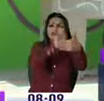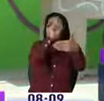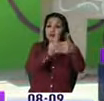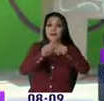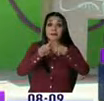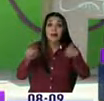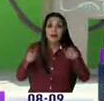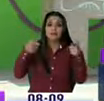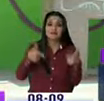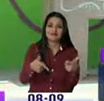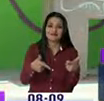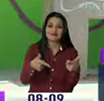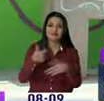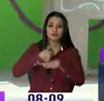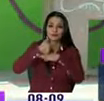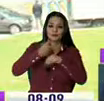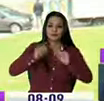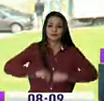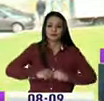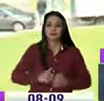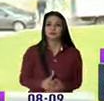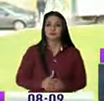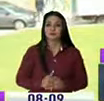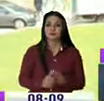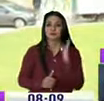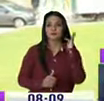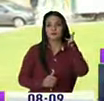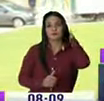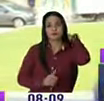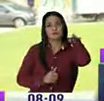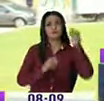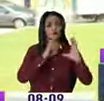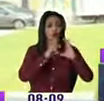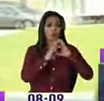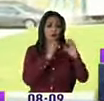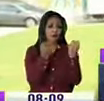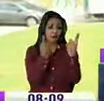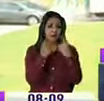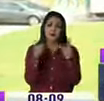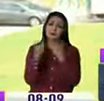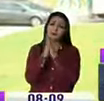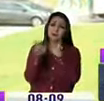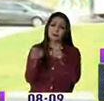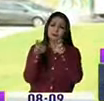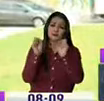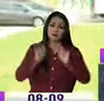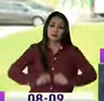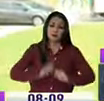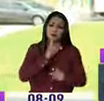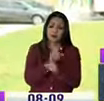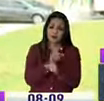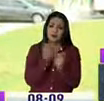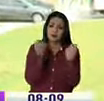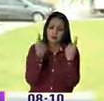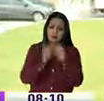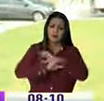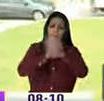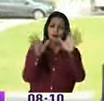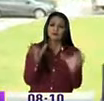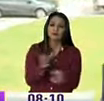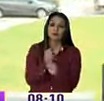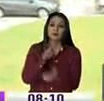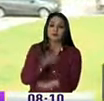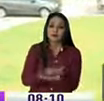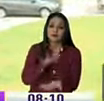ocasión con la vigilancia de las autoridades. Hablando la gente se entiende, entonces toca pedir permisos y más que todo seguros y